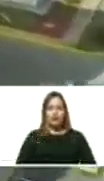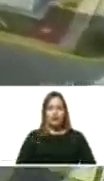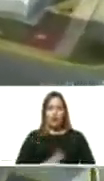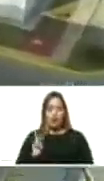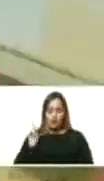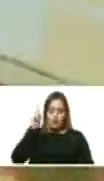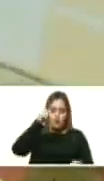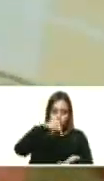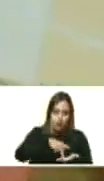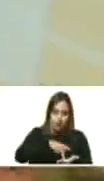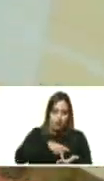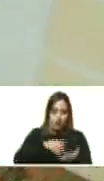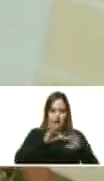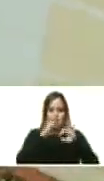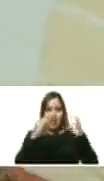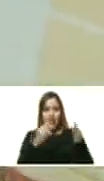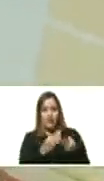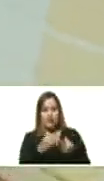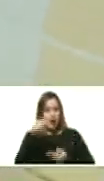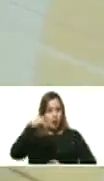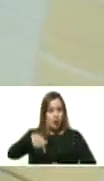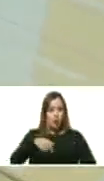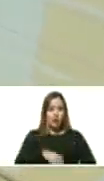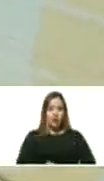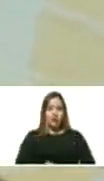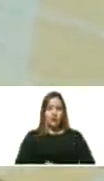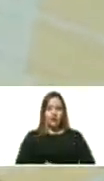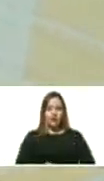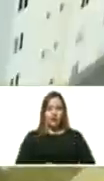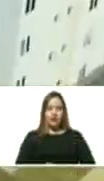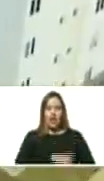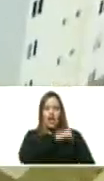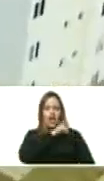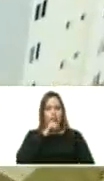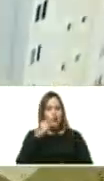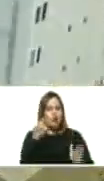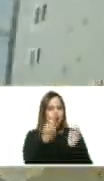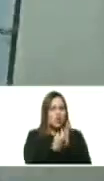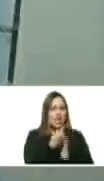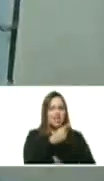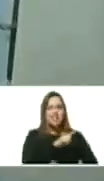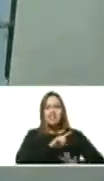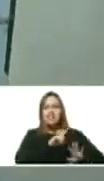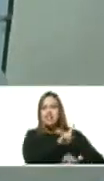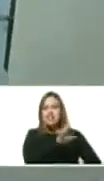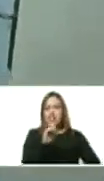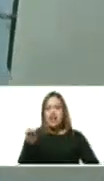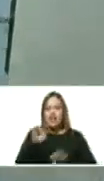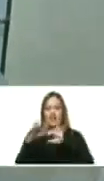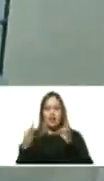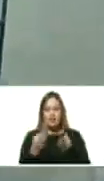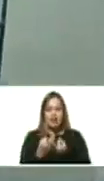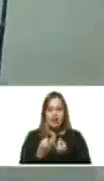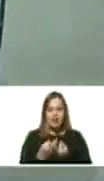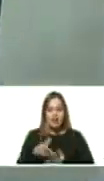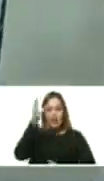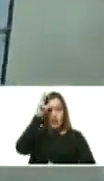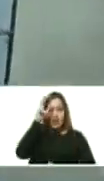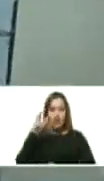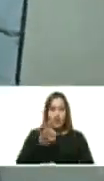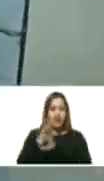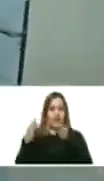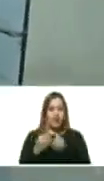llegando a la familia que hoy, en nombre de las 100 familias falconianas, la familia José Bracho